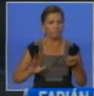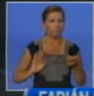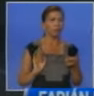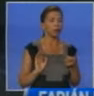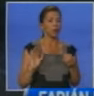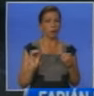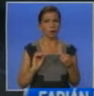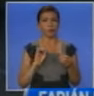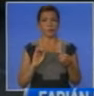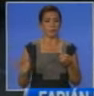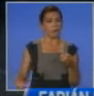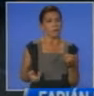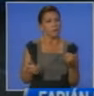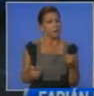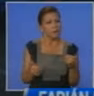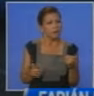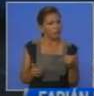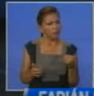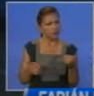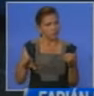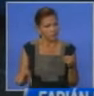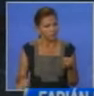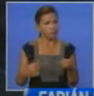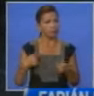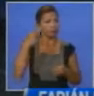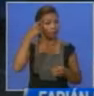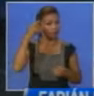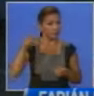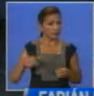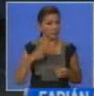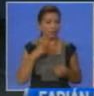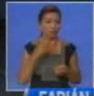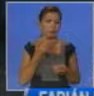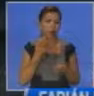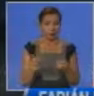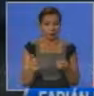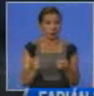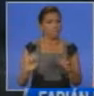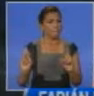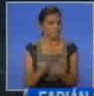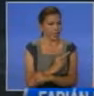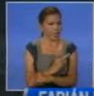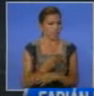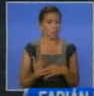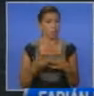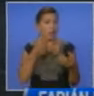mi parecer es mucho más riesgoso mensajear porque quita mucho más la concentración